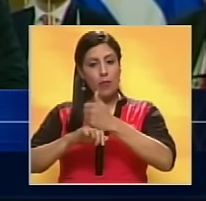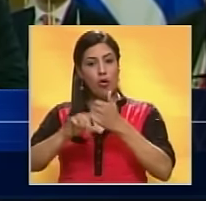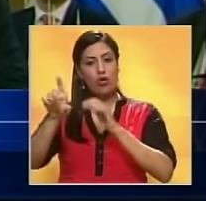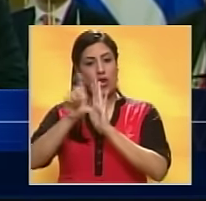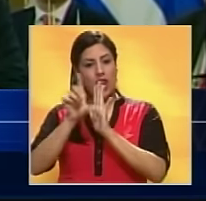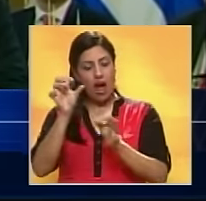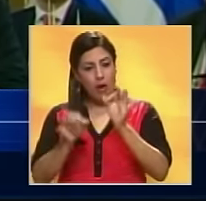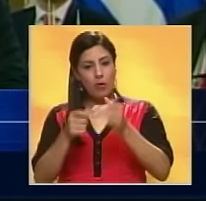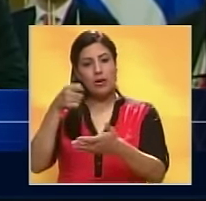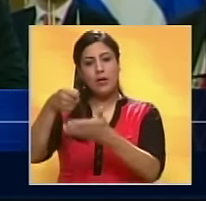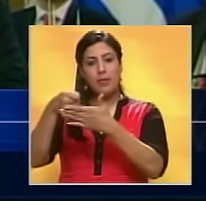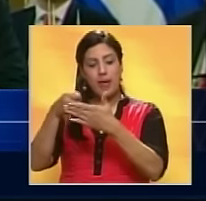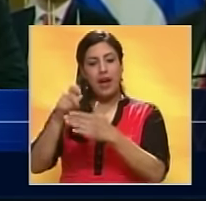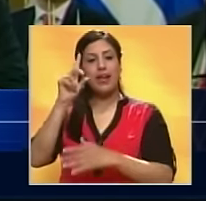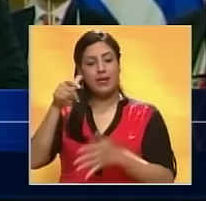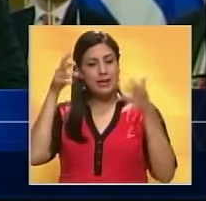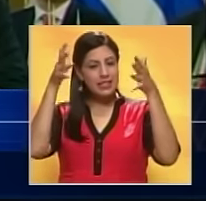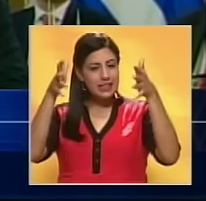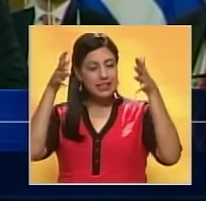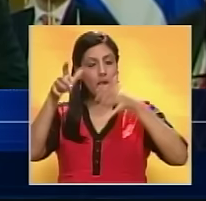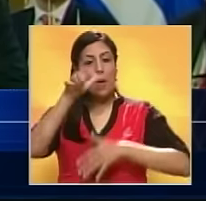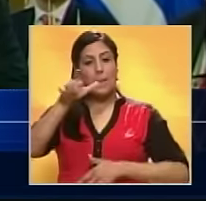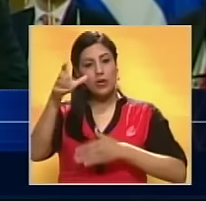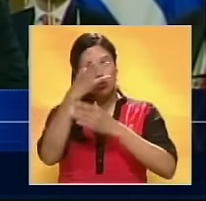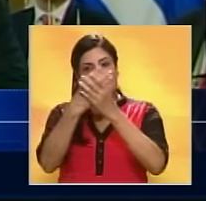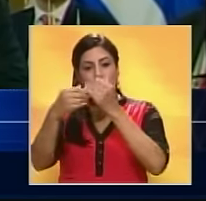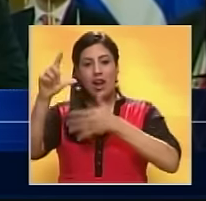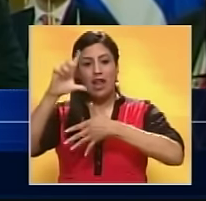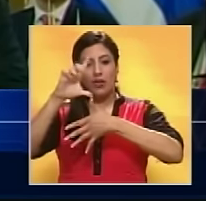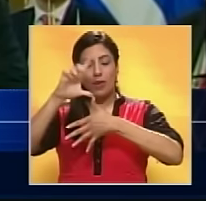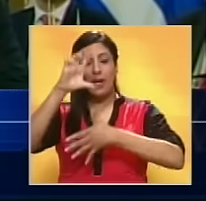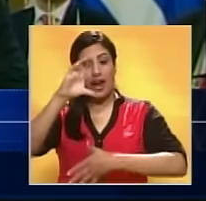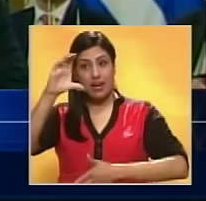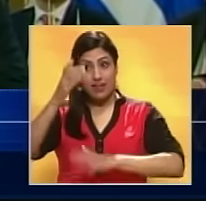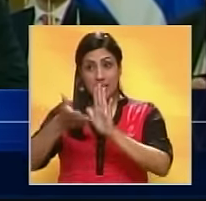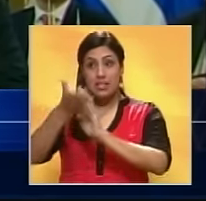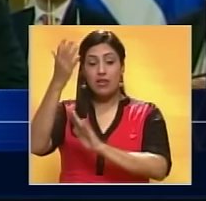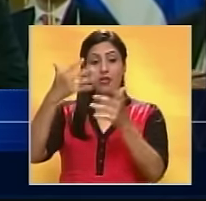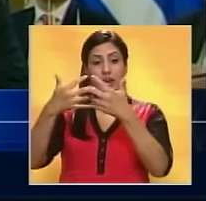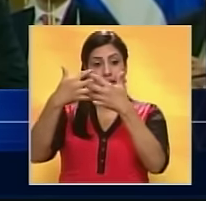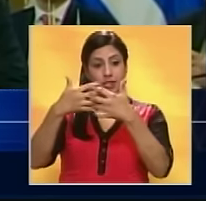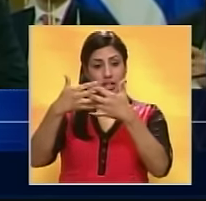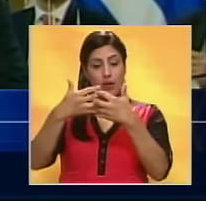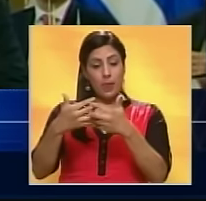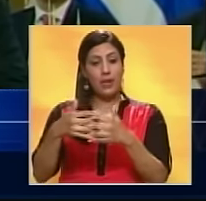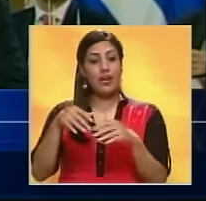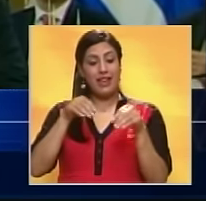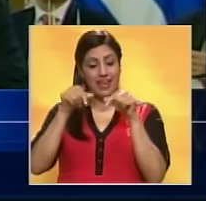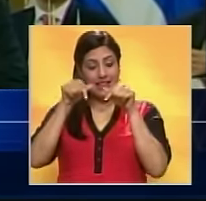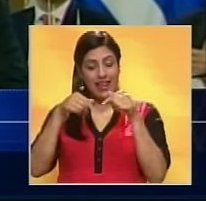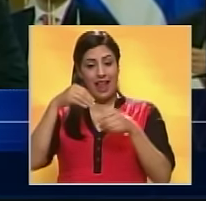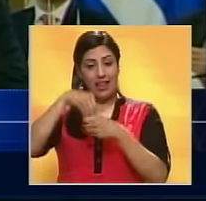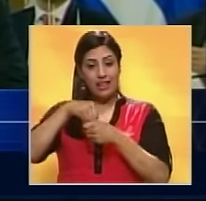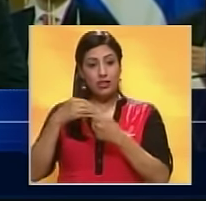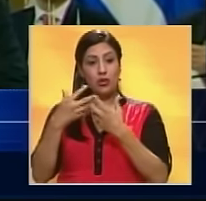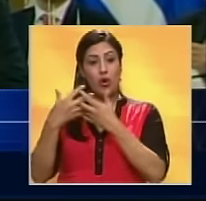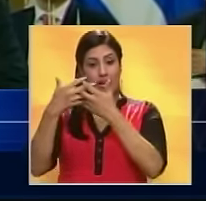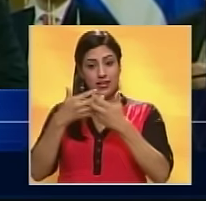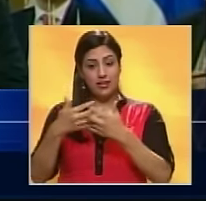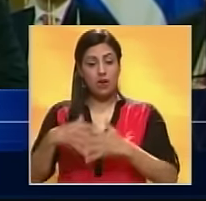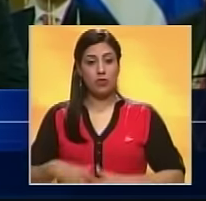legal, financiamiento y asesoría a los migrantes latinoamericanos y caribeños en territorio de los Estados